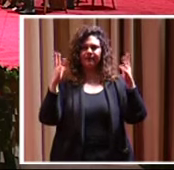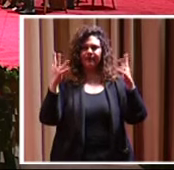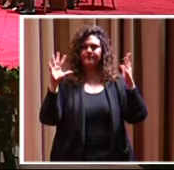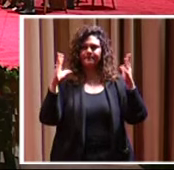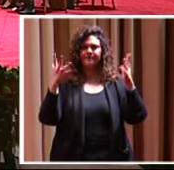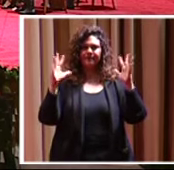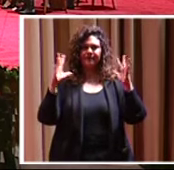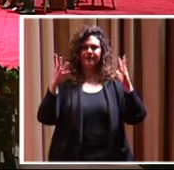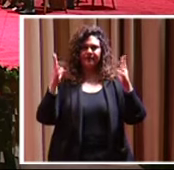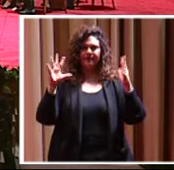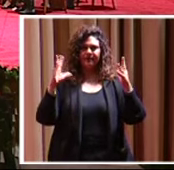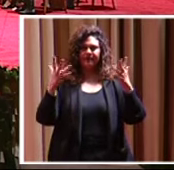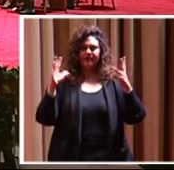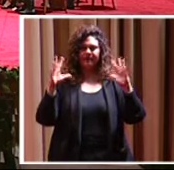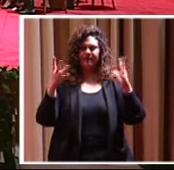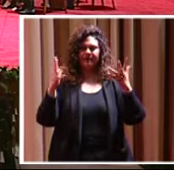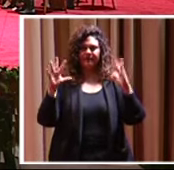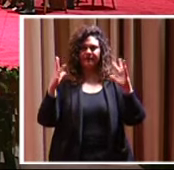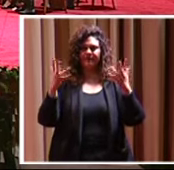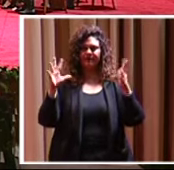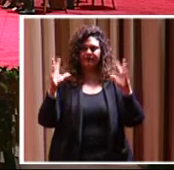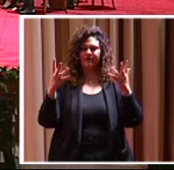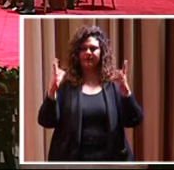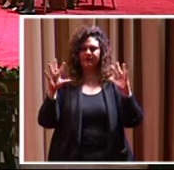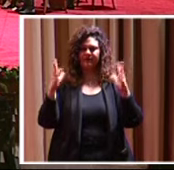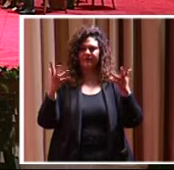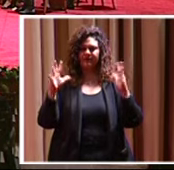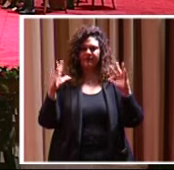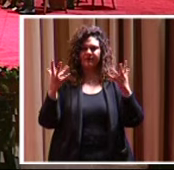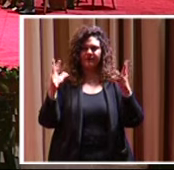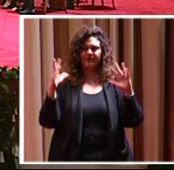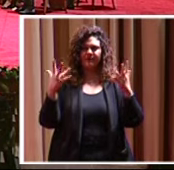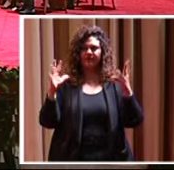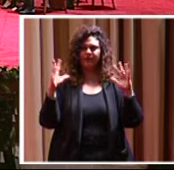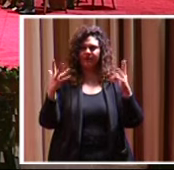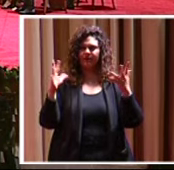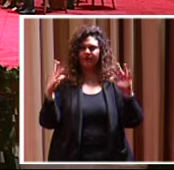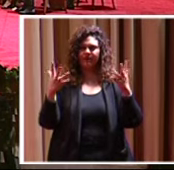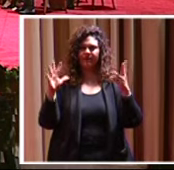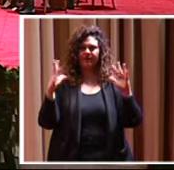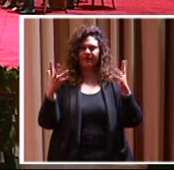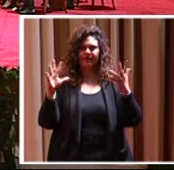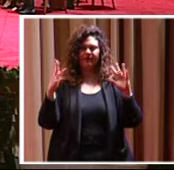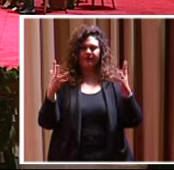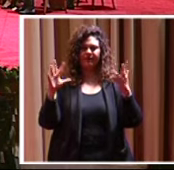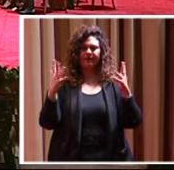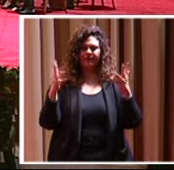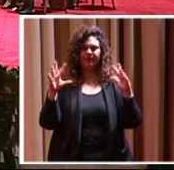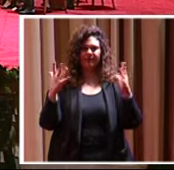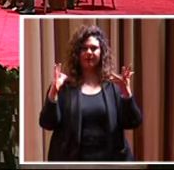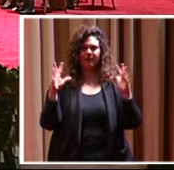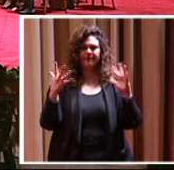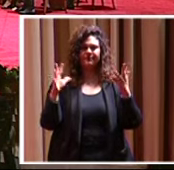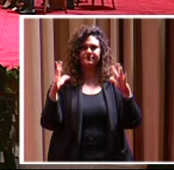Bueno, pues así se va desarrollando esta ceremonia de la entrega de honores y distinciones de la ciudad de Granada. Agradecido Pilar